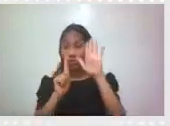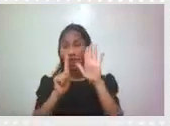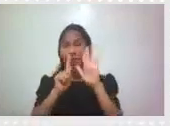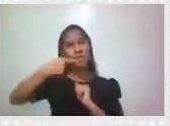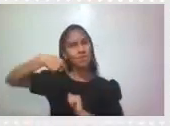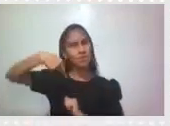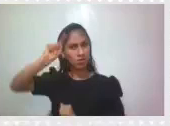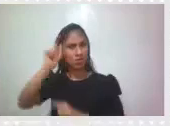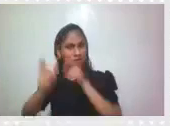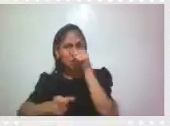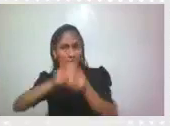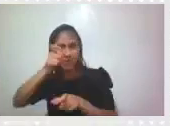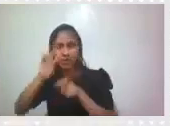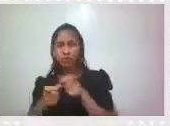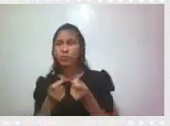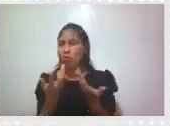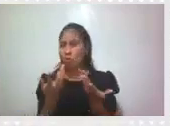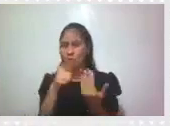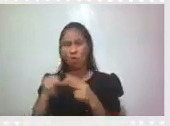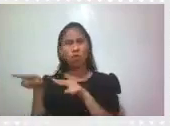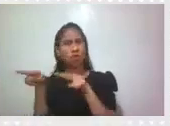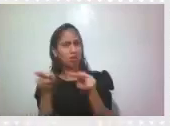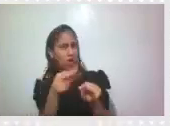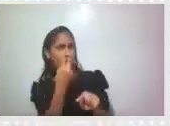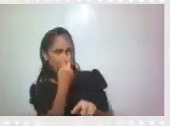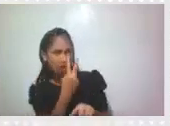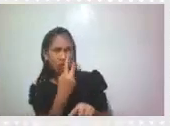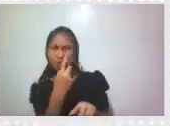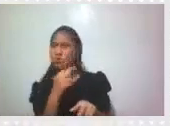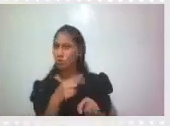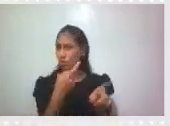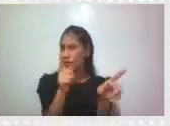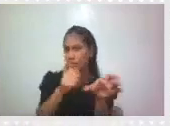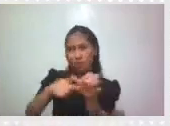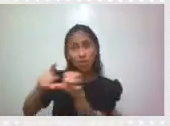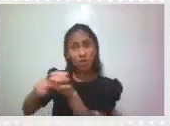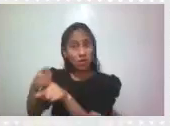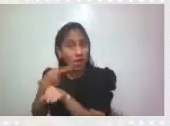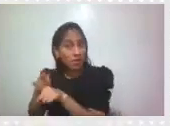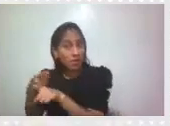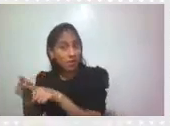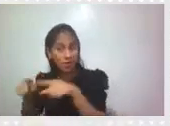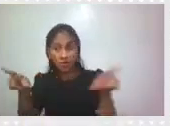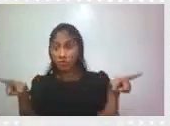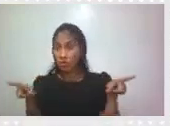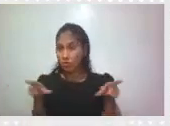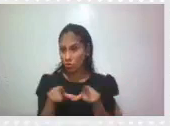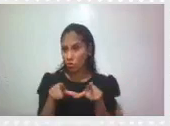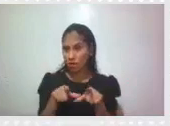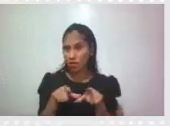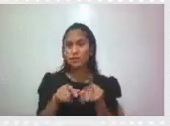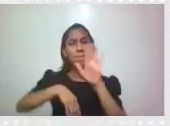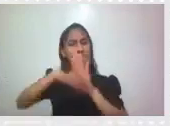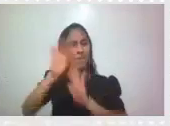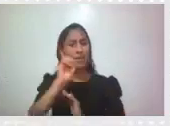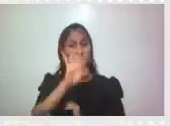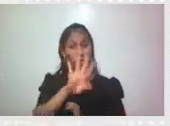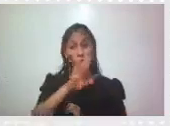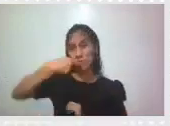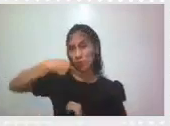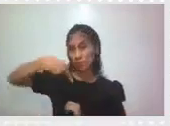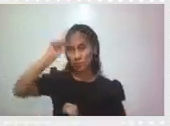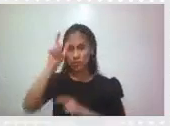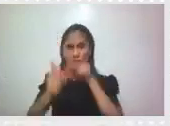se autorreconocen como que pertenecen a un pueblo indígena originario, más de 4 millones hablan alguna lengua nativa